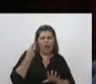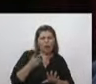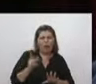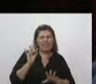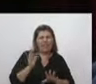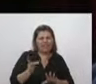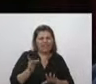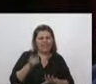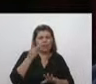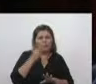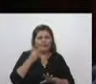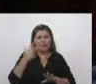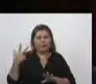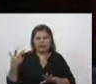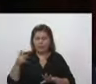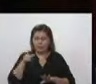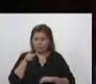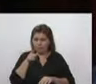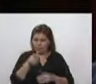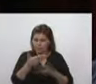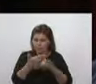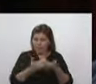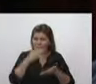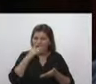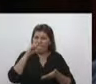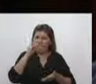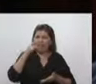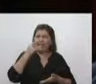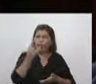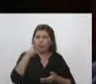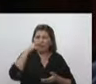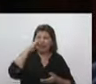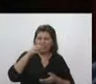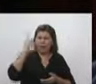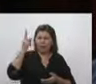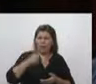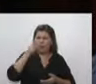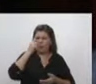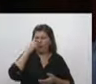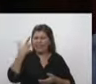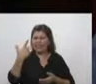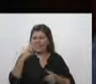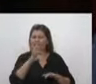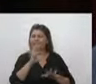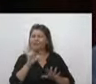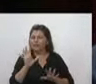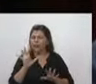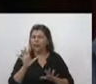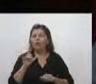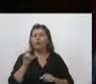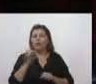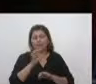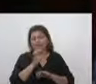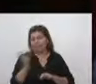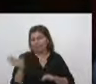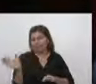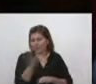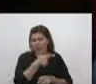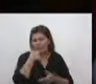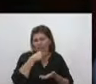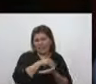gusto y piacere. Lucas, quédate, porque lo vamos a sumar también con información muy, muy caliente a Mariano Espresapia, que está en